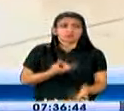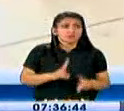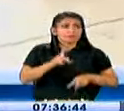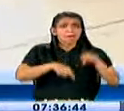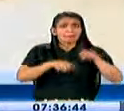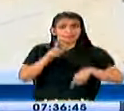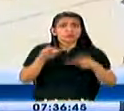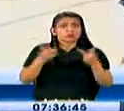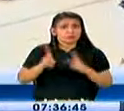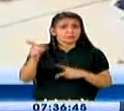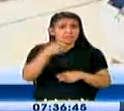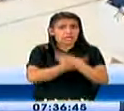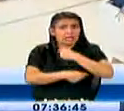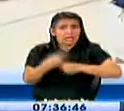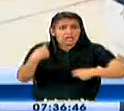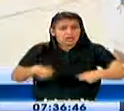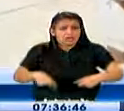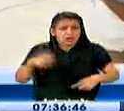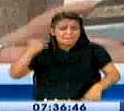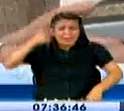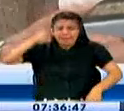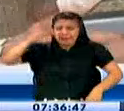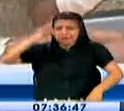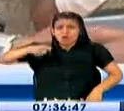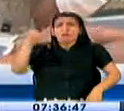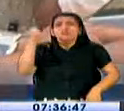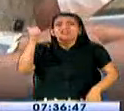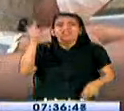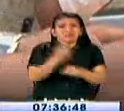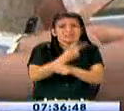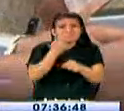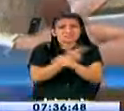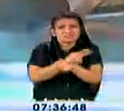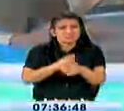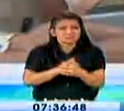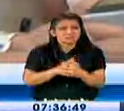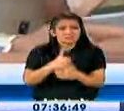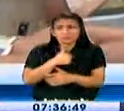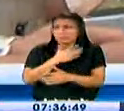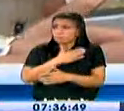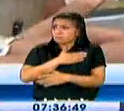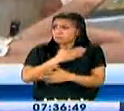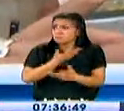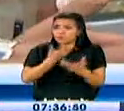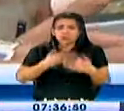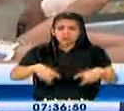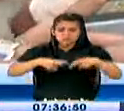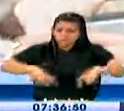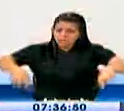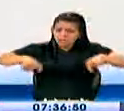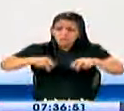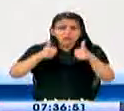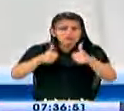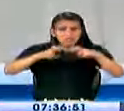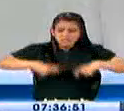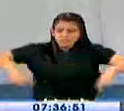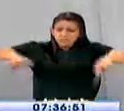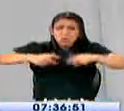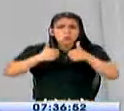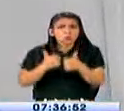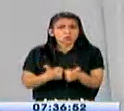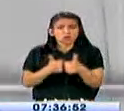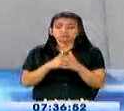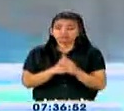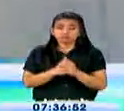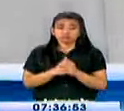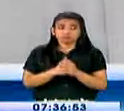que también está herido. Muchas veces, más de 10 disparos. Me da pena porque ya estaban sentaditas ahí cuando pudieron ver algún muy barato. Según